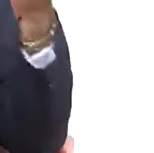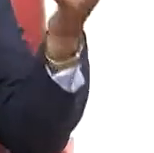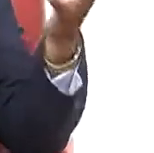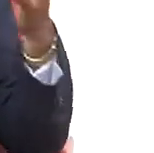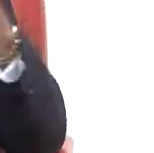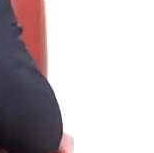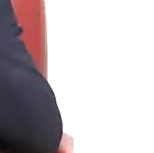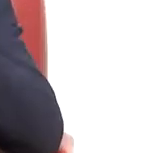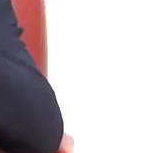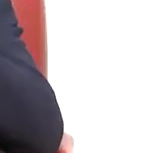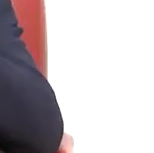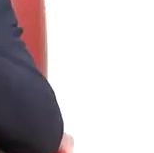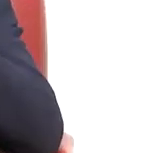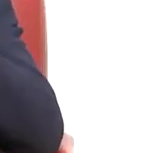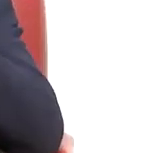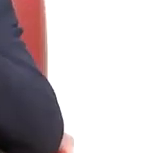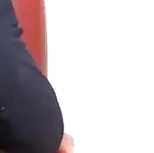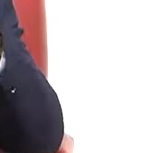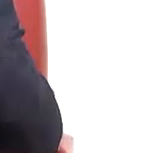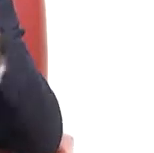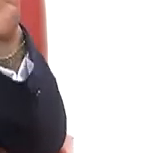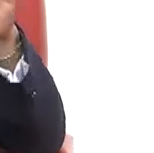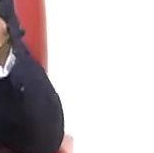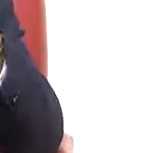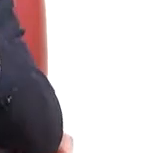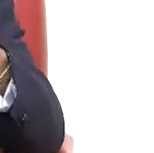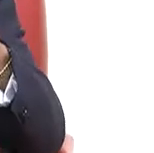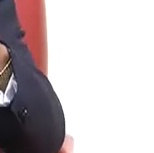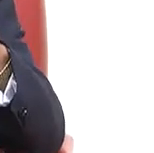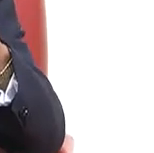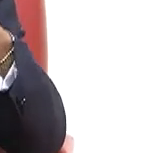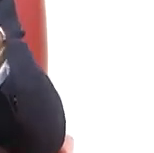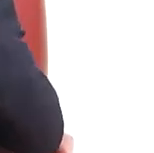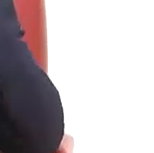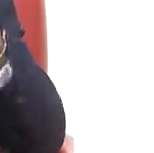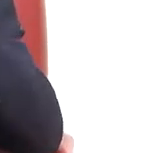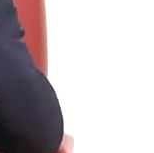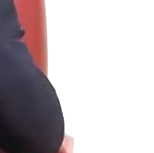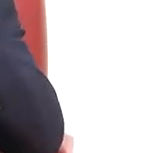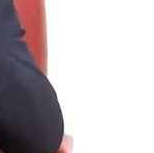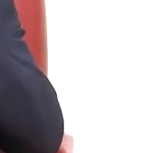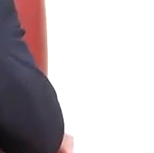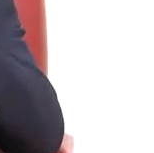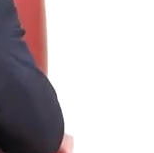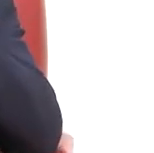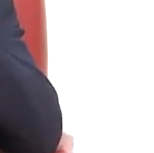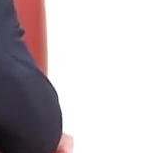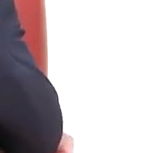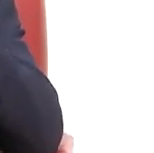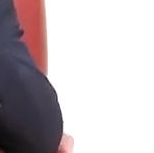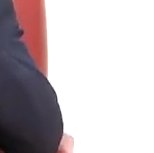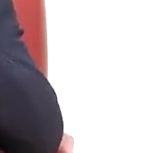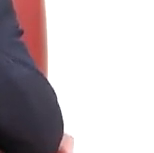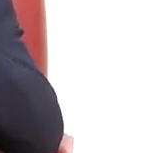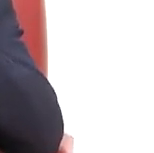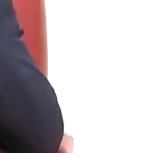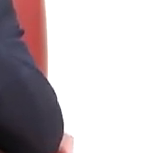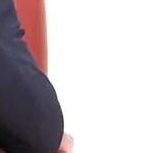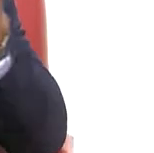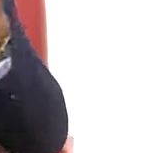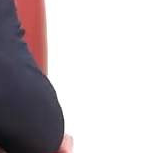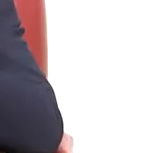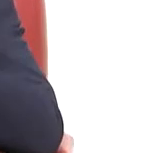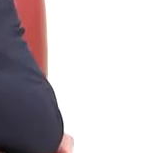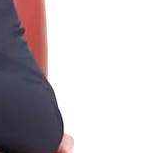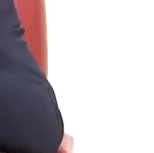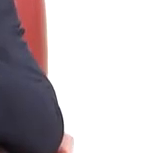hay muchos intereses profesionales. Me parece que hay 3 intereses básicos que ayudan a definir, en el caso de los jóvenes, una tendencia de la psicología.